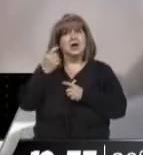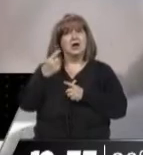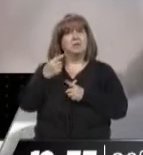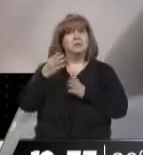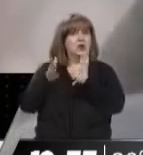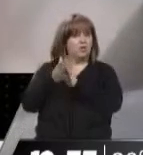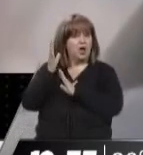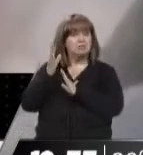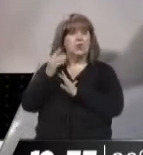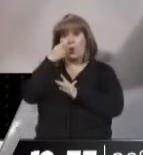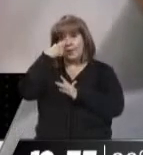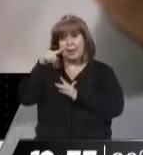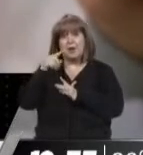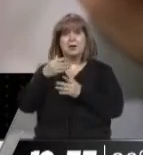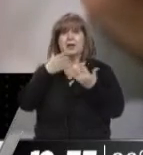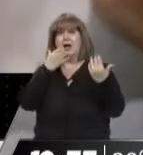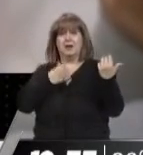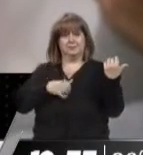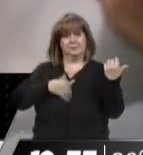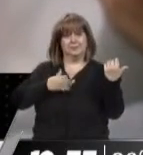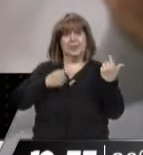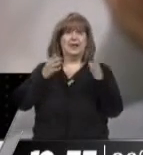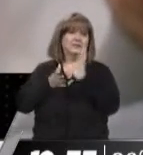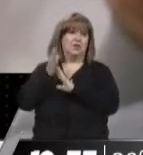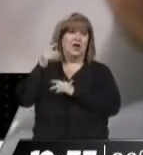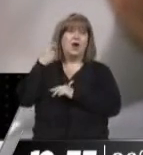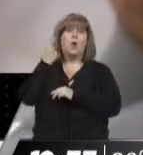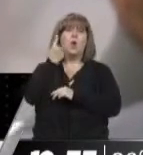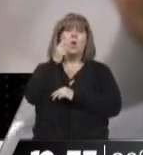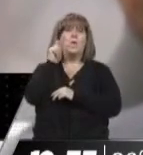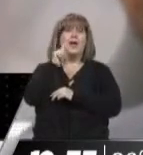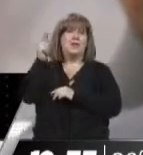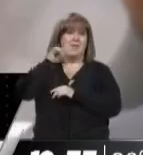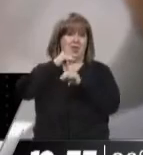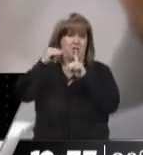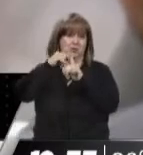medio. ¿Volvió el mismo Marciano que se había ido?